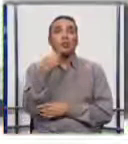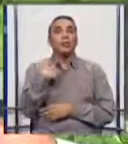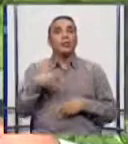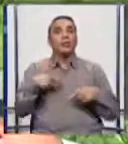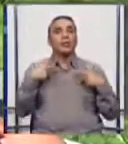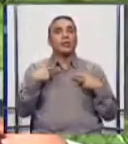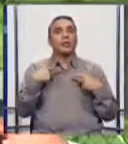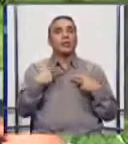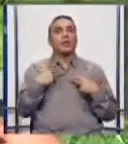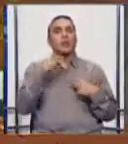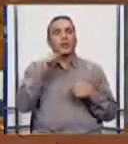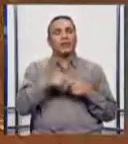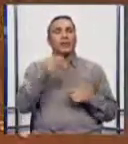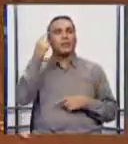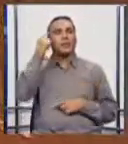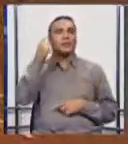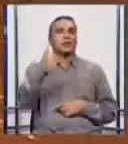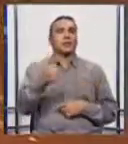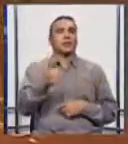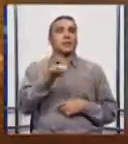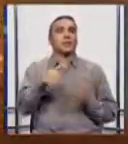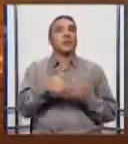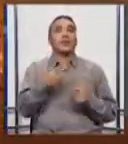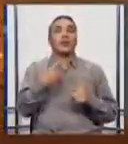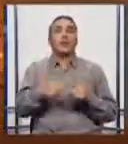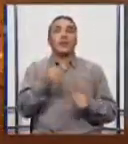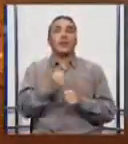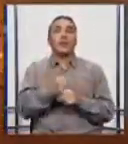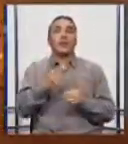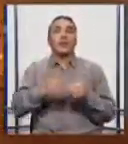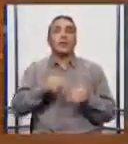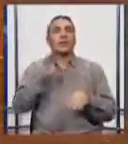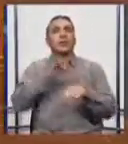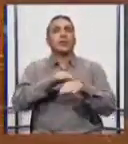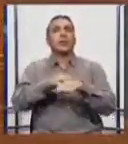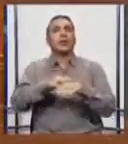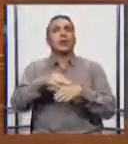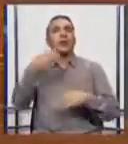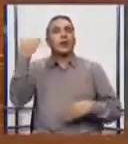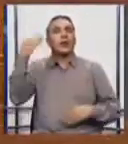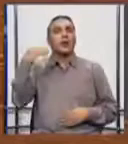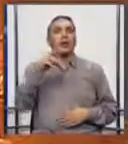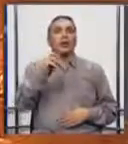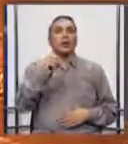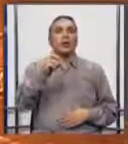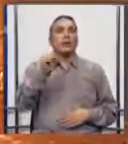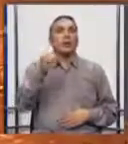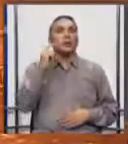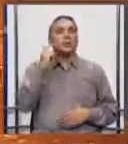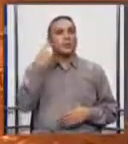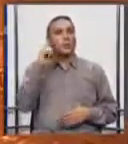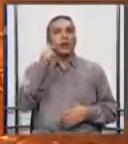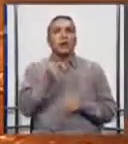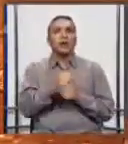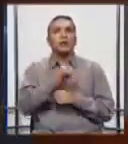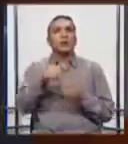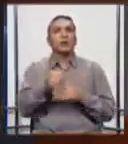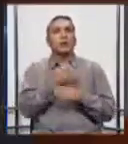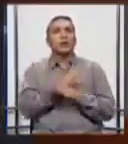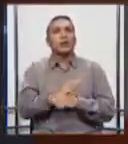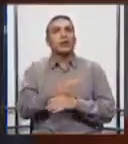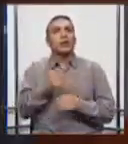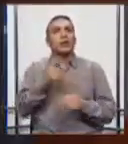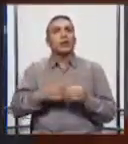vez deberían concientizar por esto varios concejales de quito han hecho un llamado al alcalde mauricio rodas para que tome acciones que protejan a la ciudad te